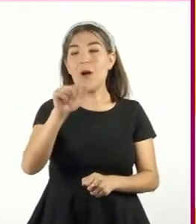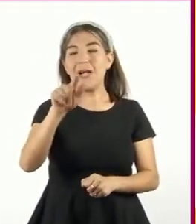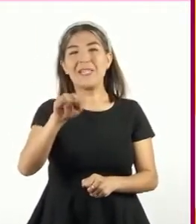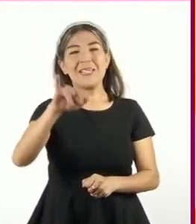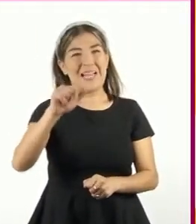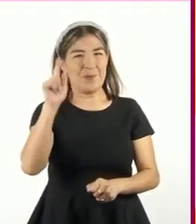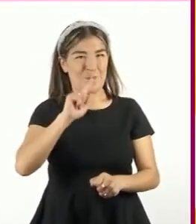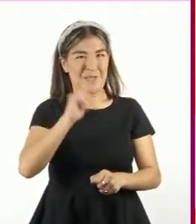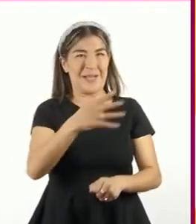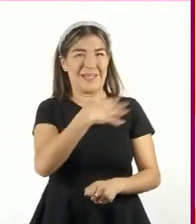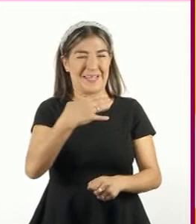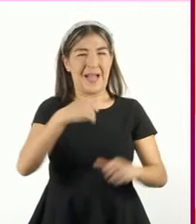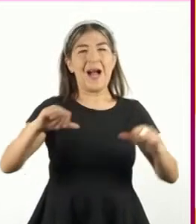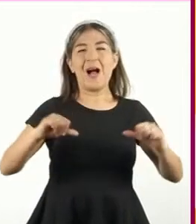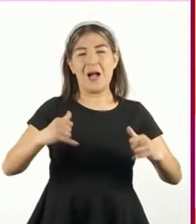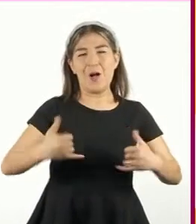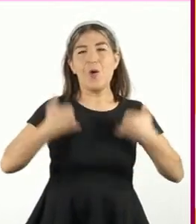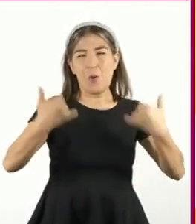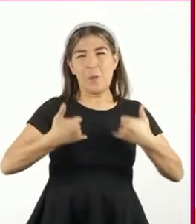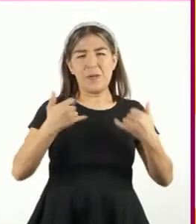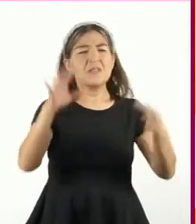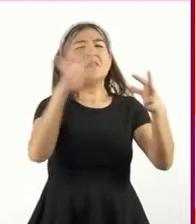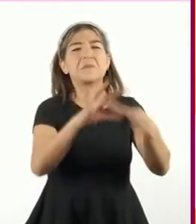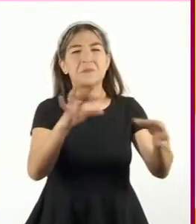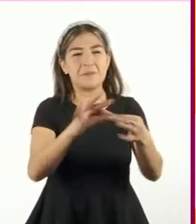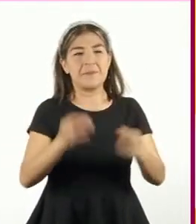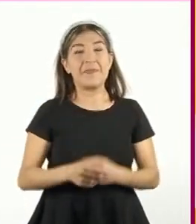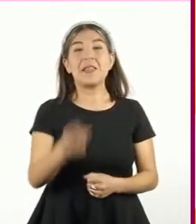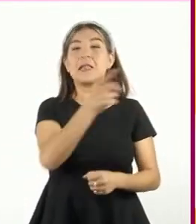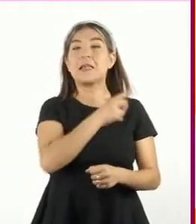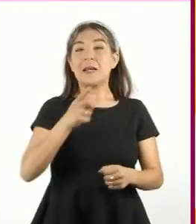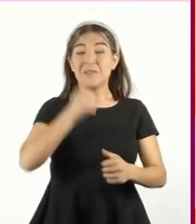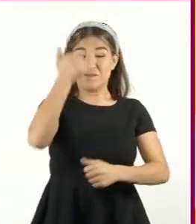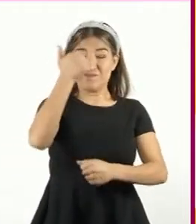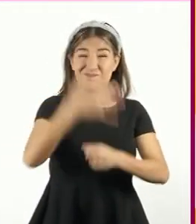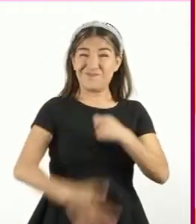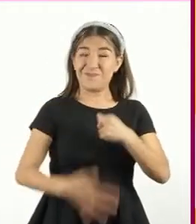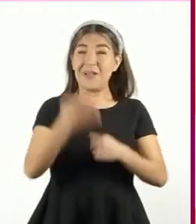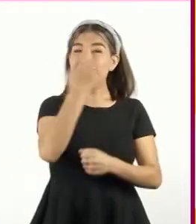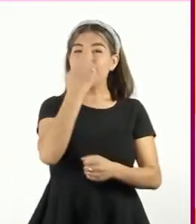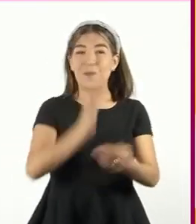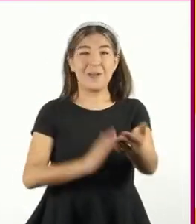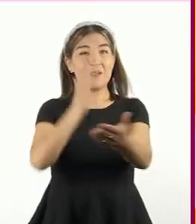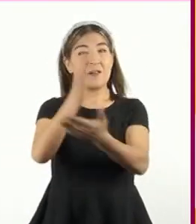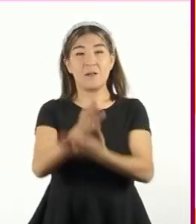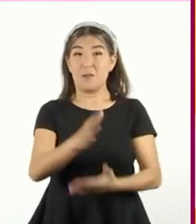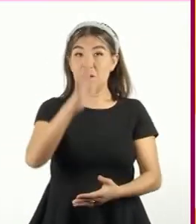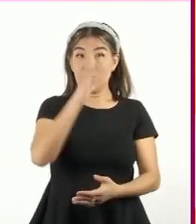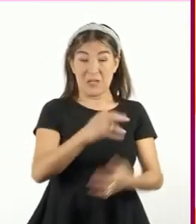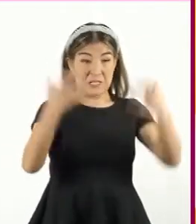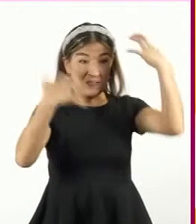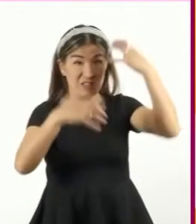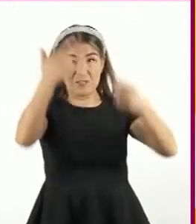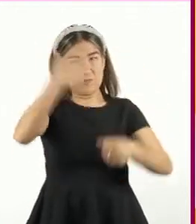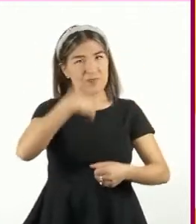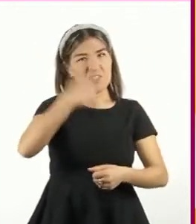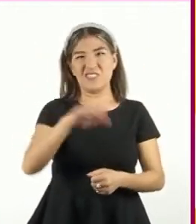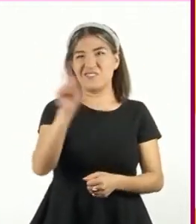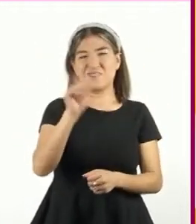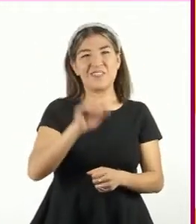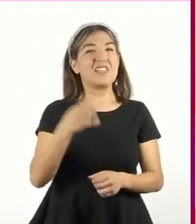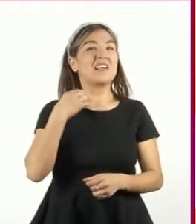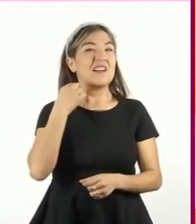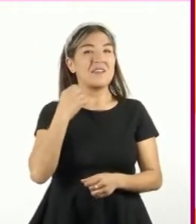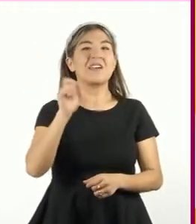adolescente, explica que debe ir impecable a la escuela y no puede bañarse por la noche, pues tiene el